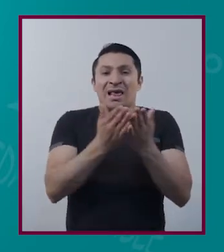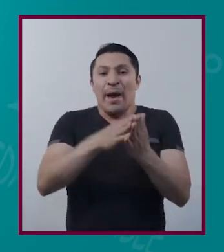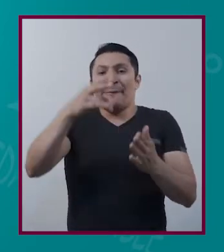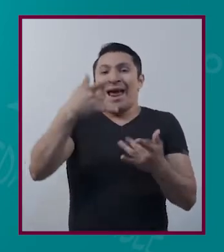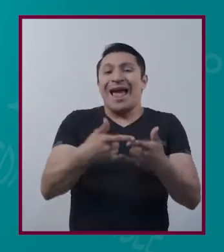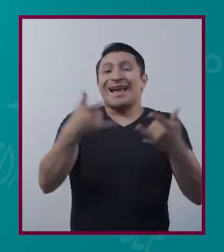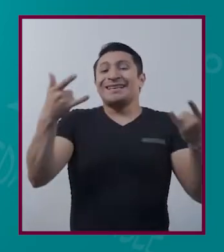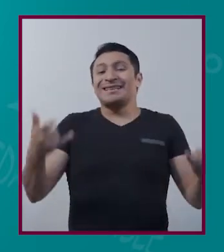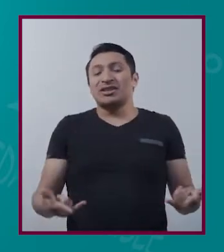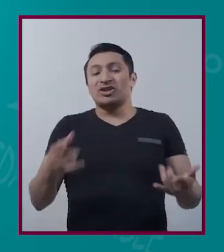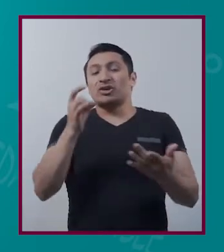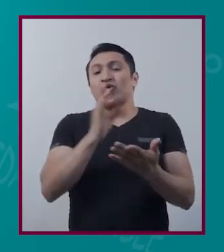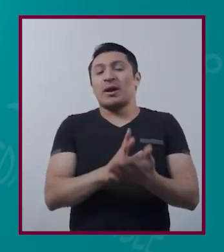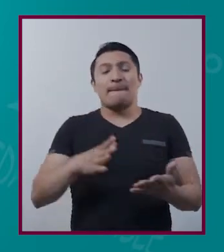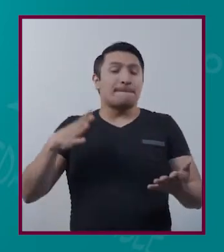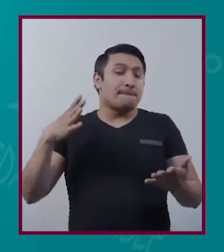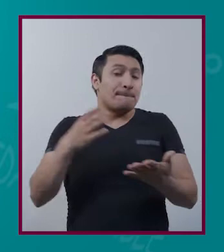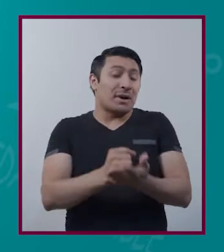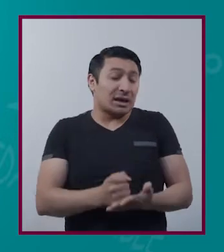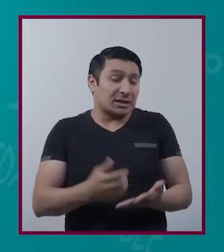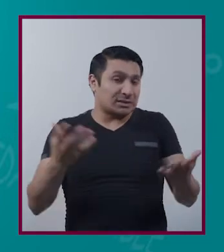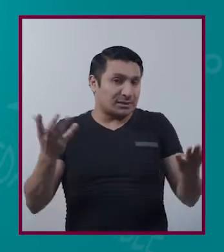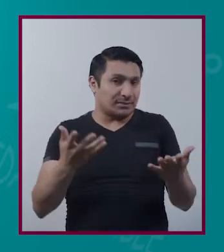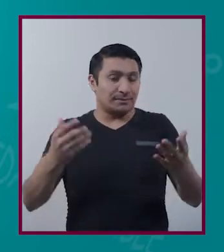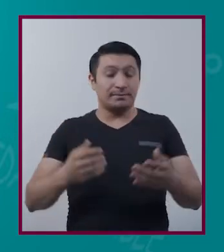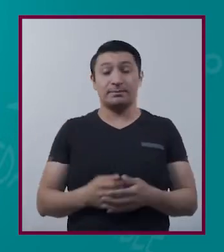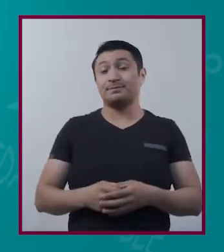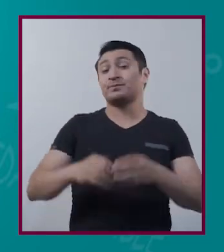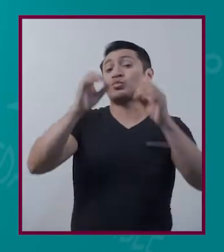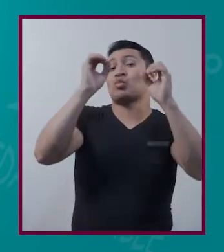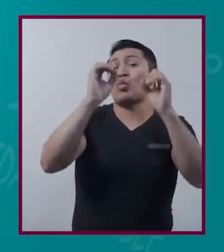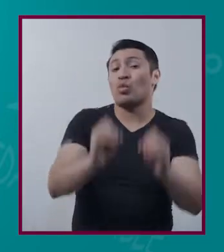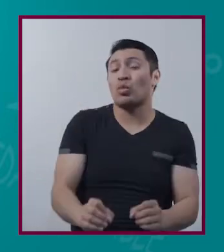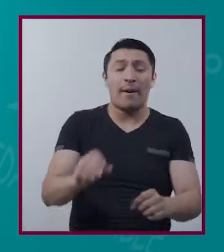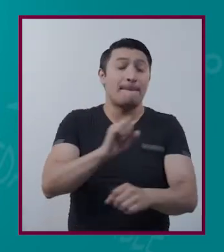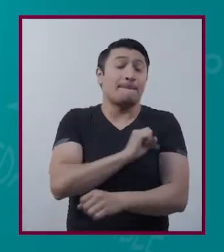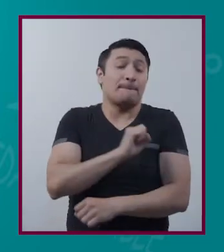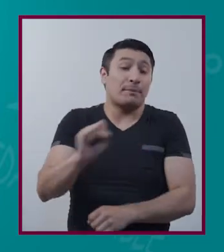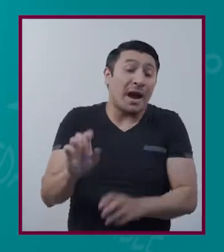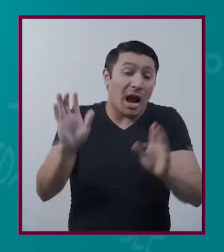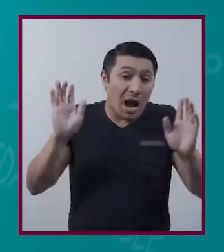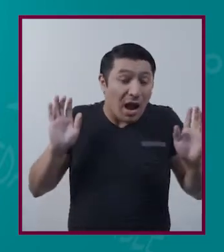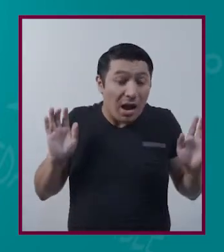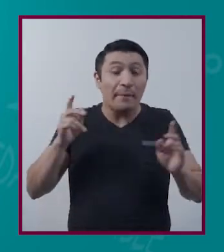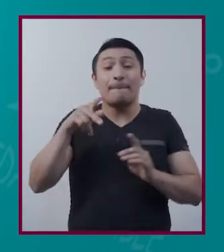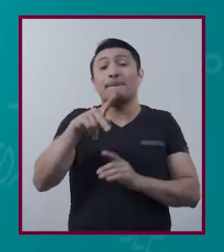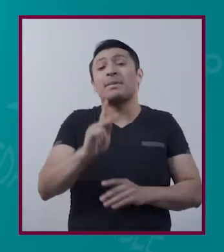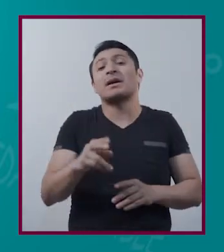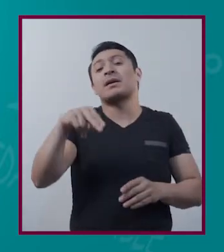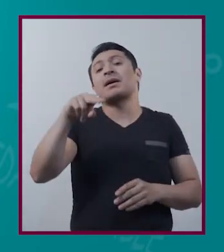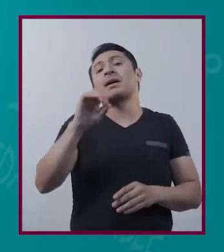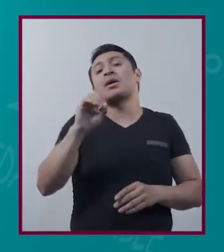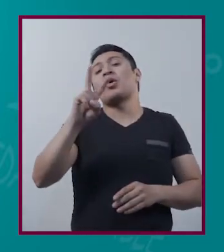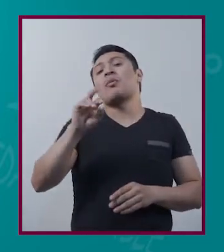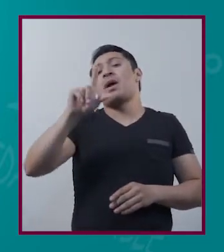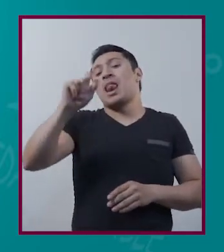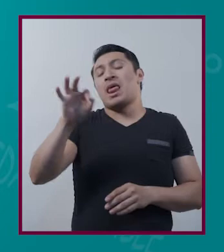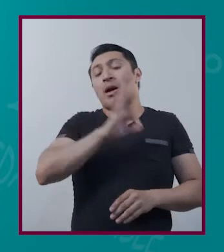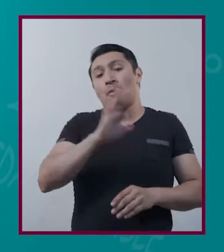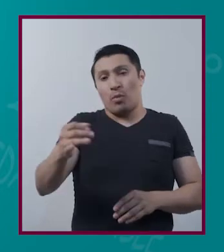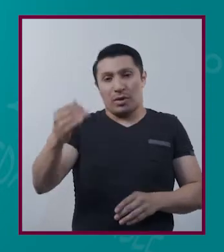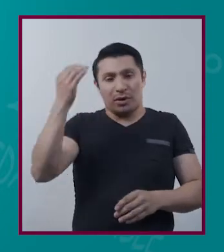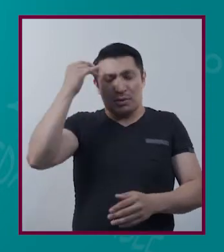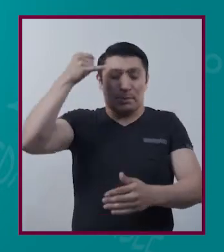virtudes. En el libro de historia solo ponen los logros que hizo, o en su defecto lo malo que hizo, mientras que